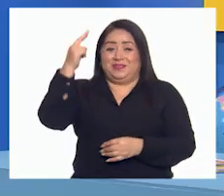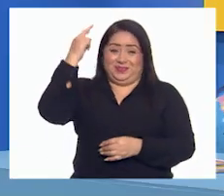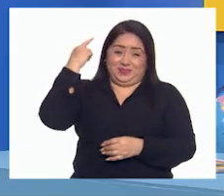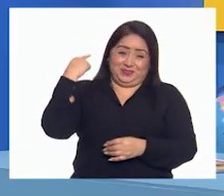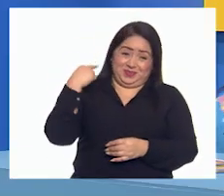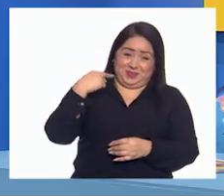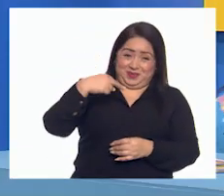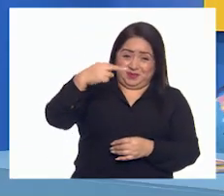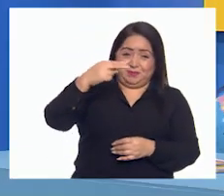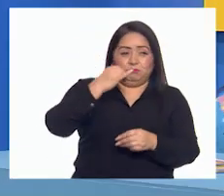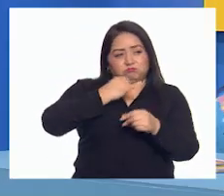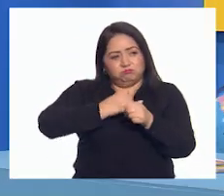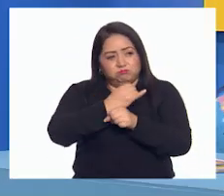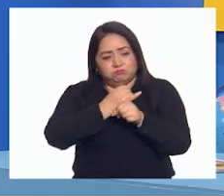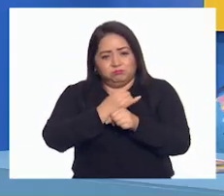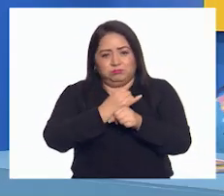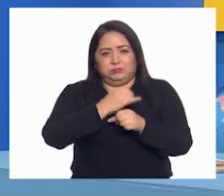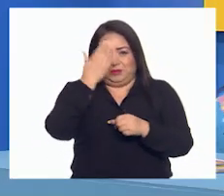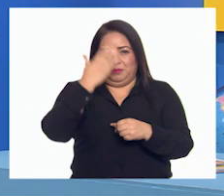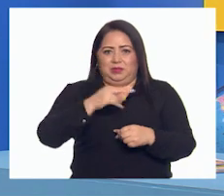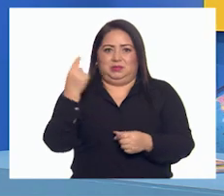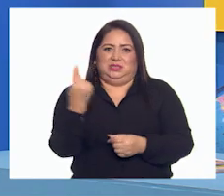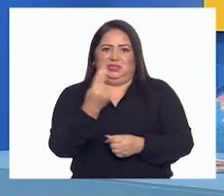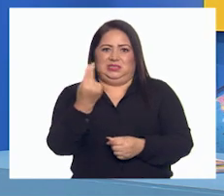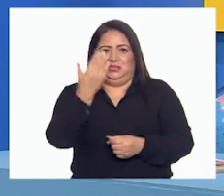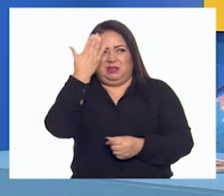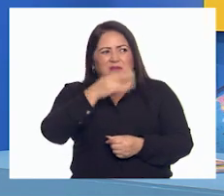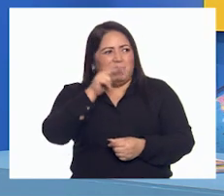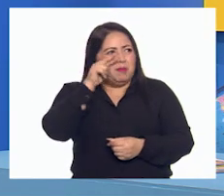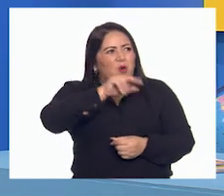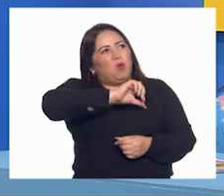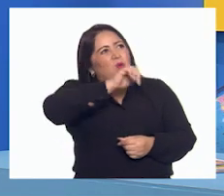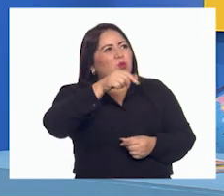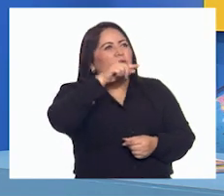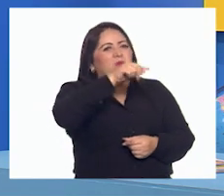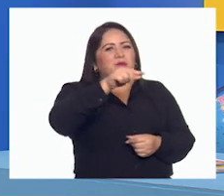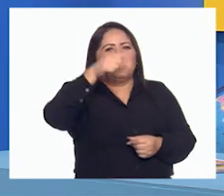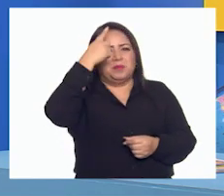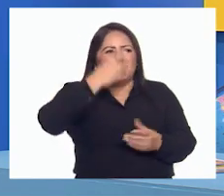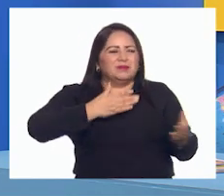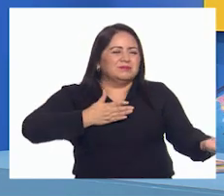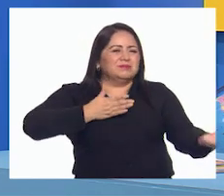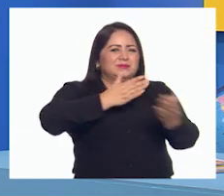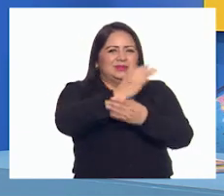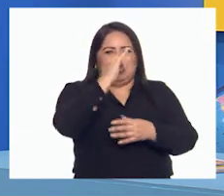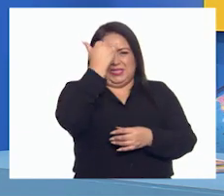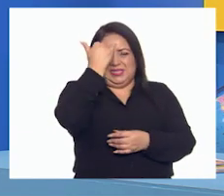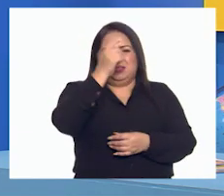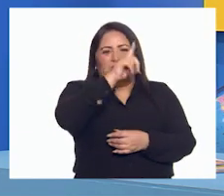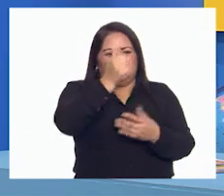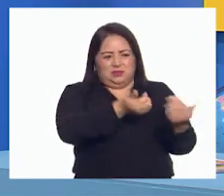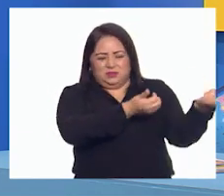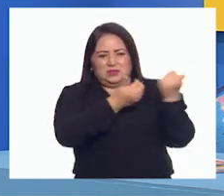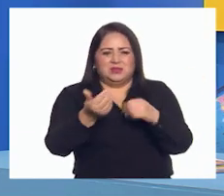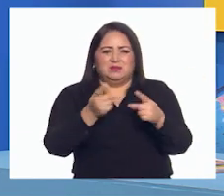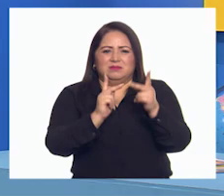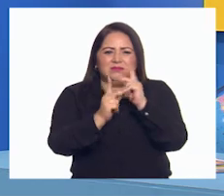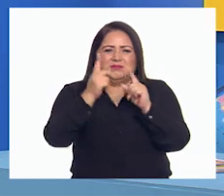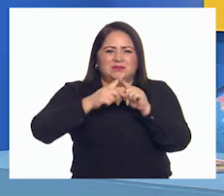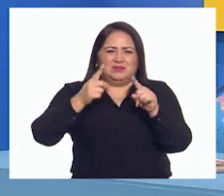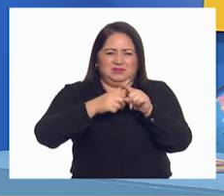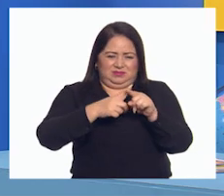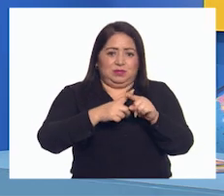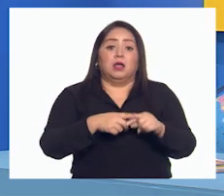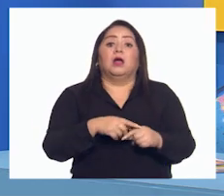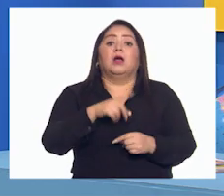de expedición y exploración, a causa de la necesidad de encontrar una ruta corta para llegar a las Indias y traer consigo especias y demás artículos de